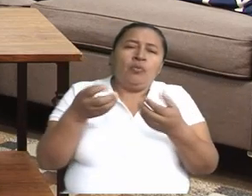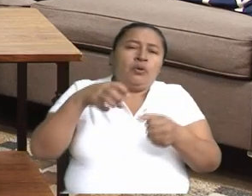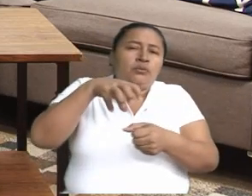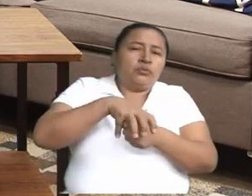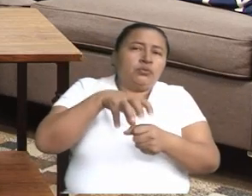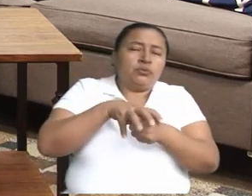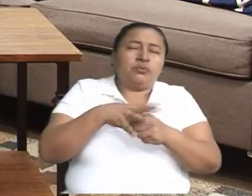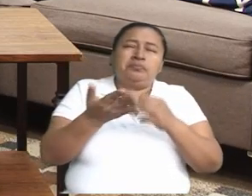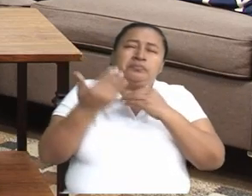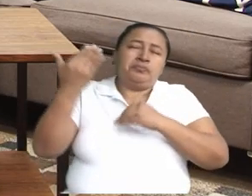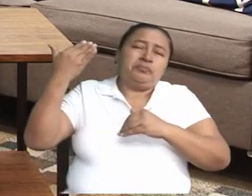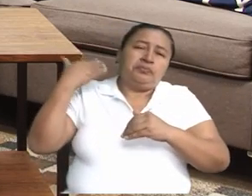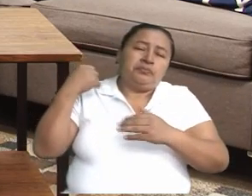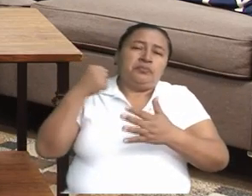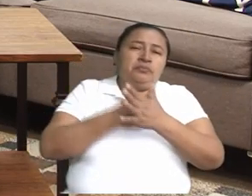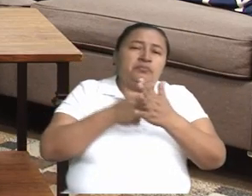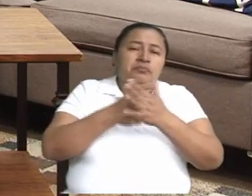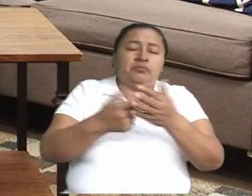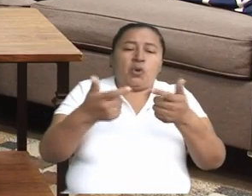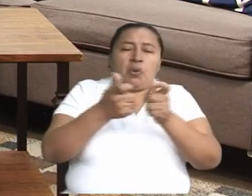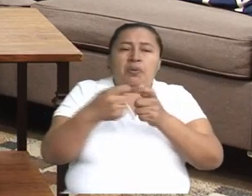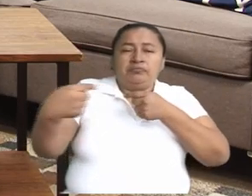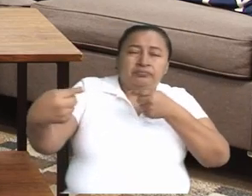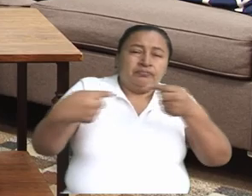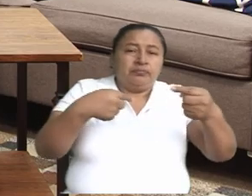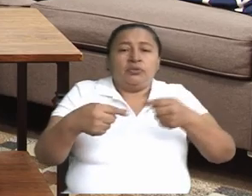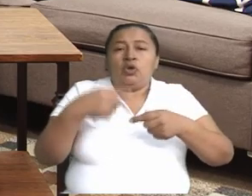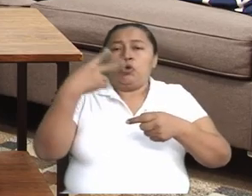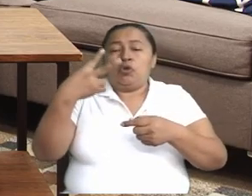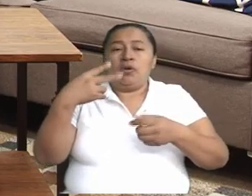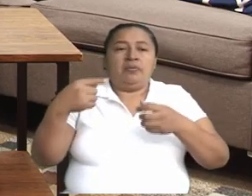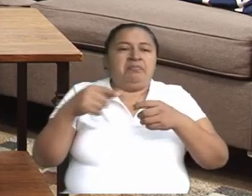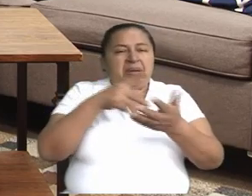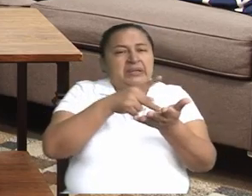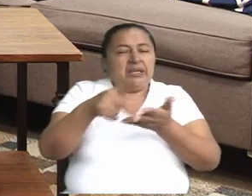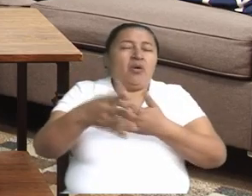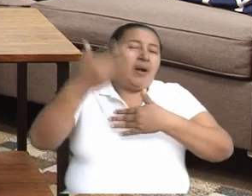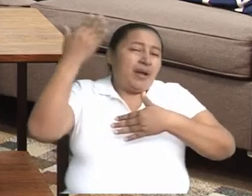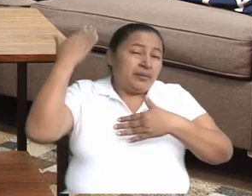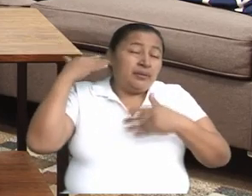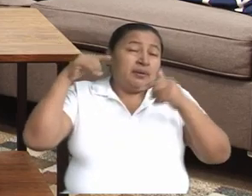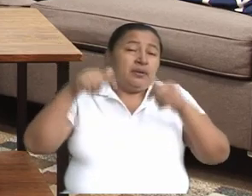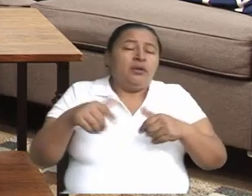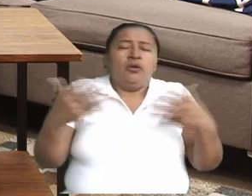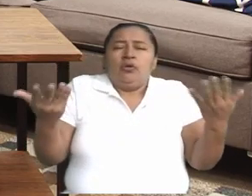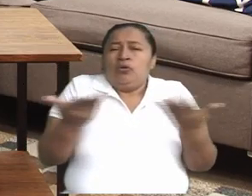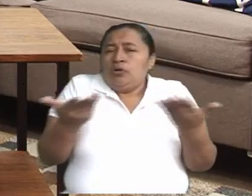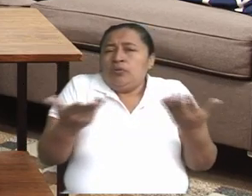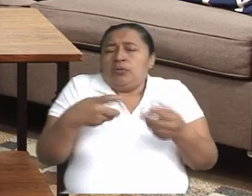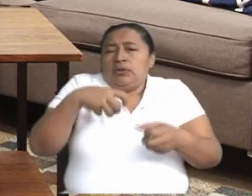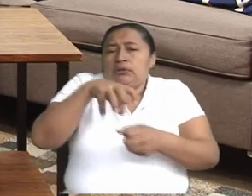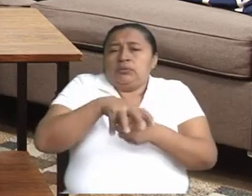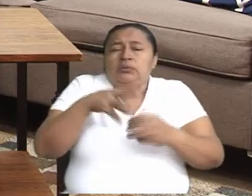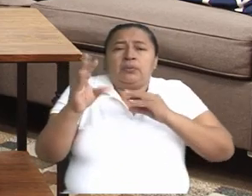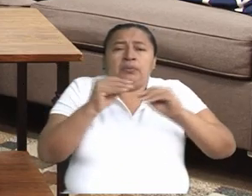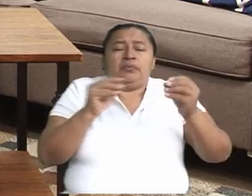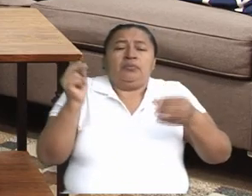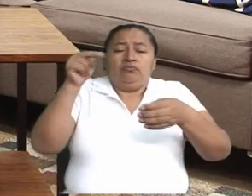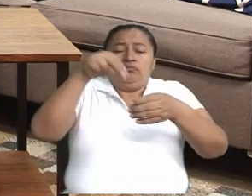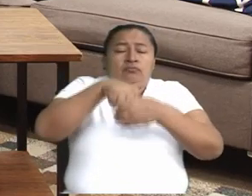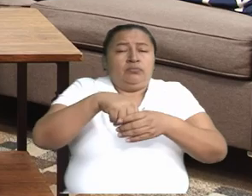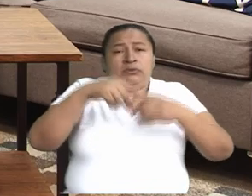movimiento guerrillero, la lucha entre dos fuerzas políticas de nuestro país, ¿en qué contexto se da precisamente la inclusión de Sandino a la